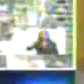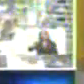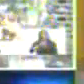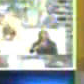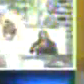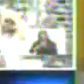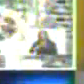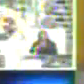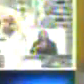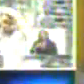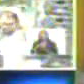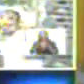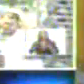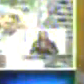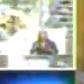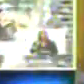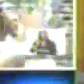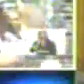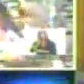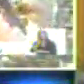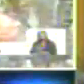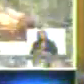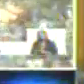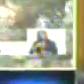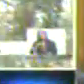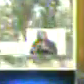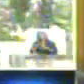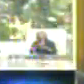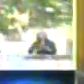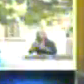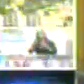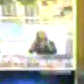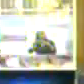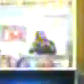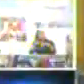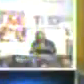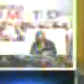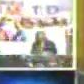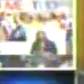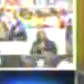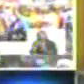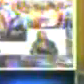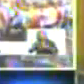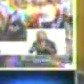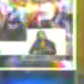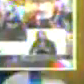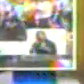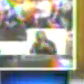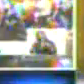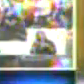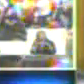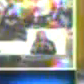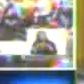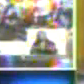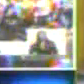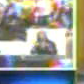YouTube y todo el mundo lo puede encontrar facilito. Tú pones Nacho, se equivoca en el himno nacional. Y te vas a dar cuenta que no me equivoqué